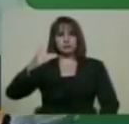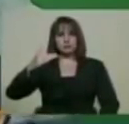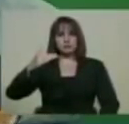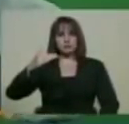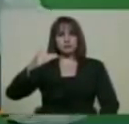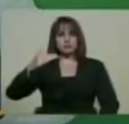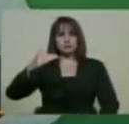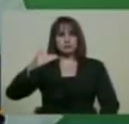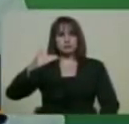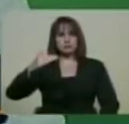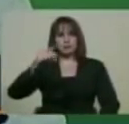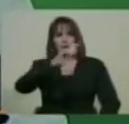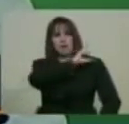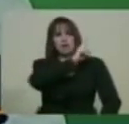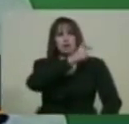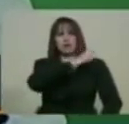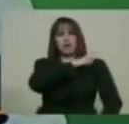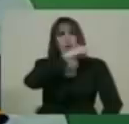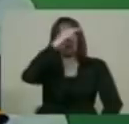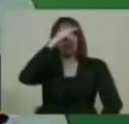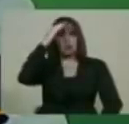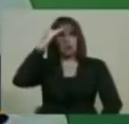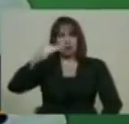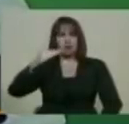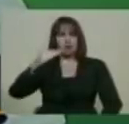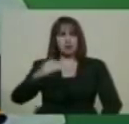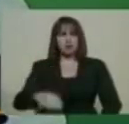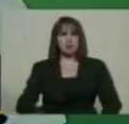general en jefe, ministro. En ese